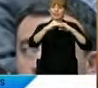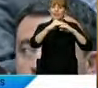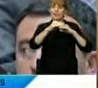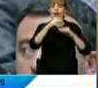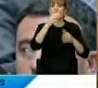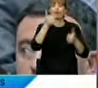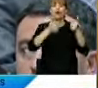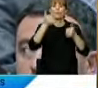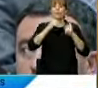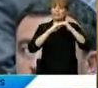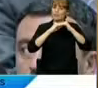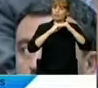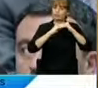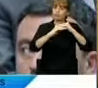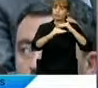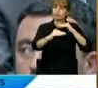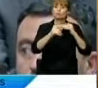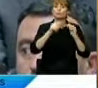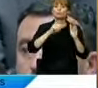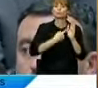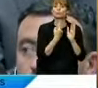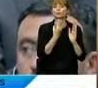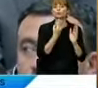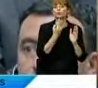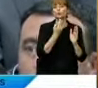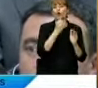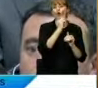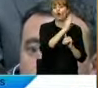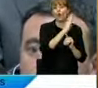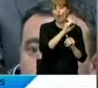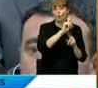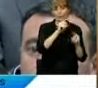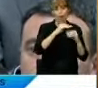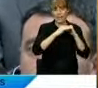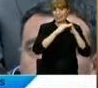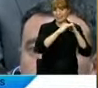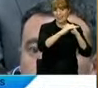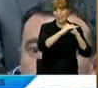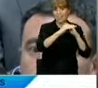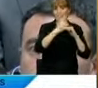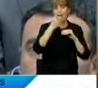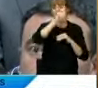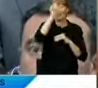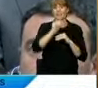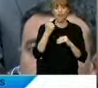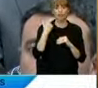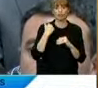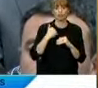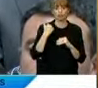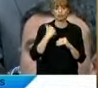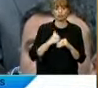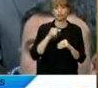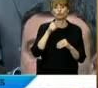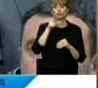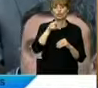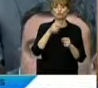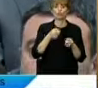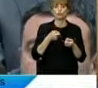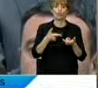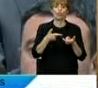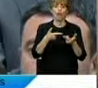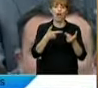protocolo de seguridad eh No vaya contra ellos y les permitan de alguna forma cortar algunos carriles eso sucedió ayer Hoy está mucho más tranquilo el